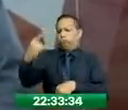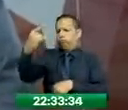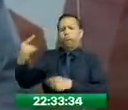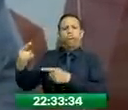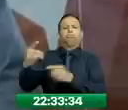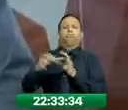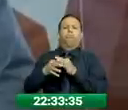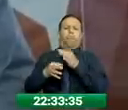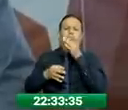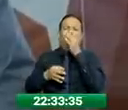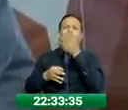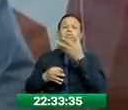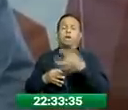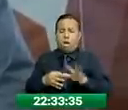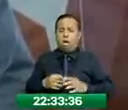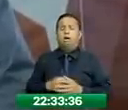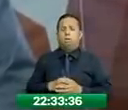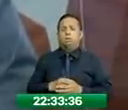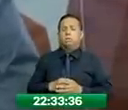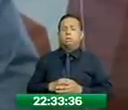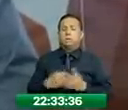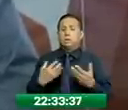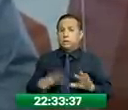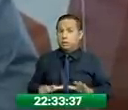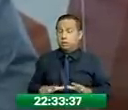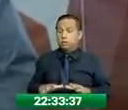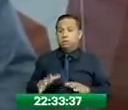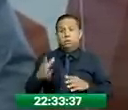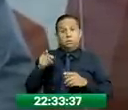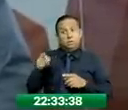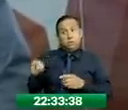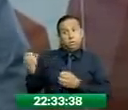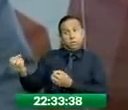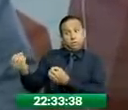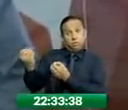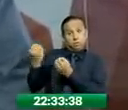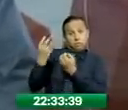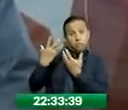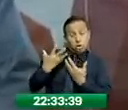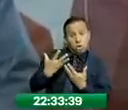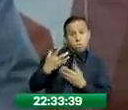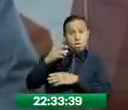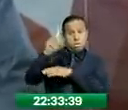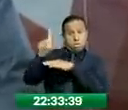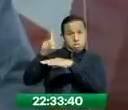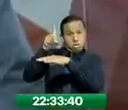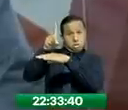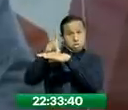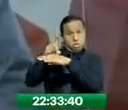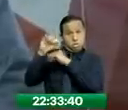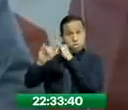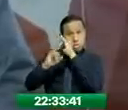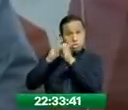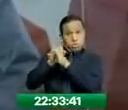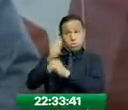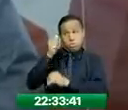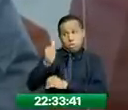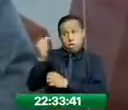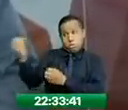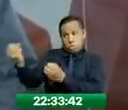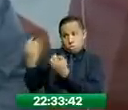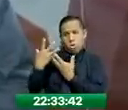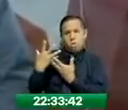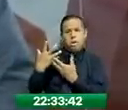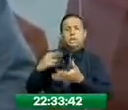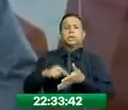infectados del comité 19 esta situación ha sido informada por parte del director de este instituto gastroenterológico 9